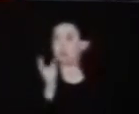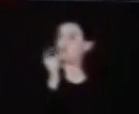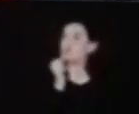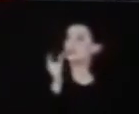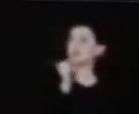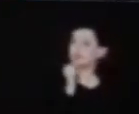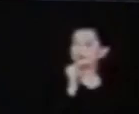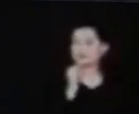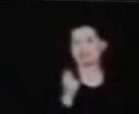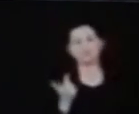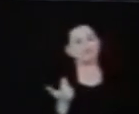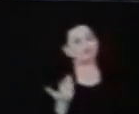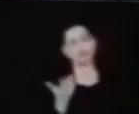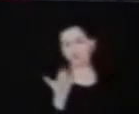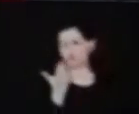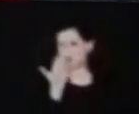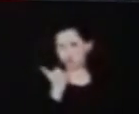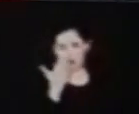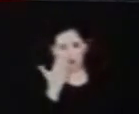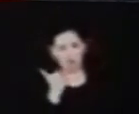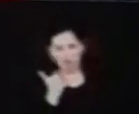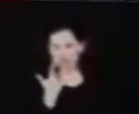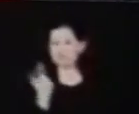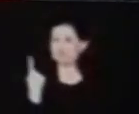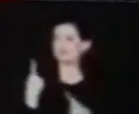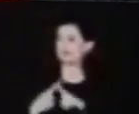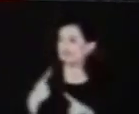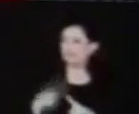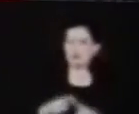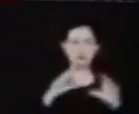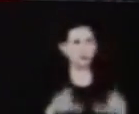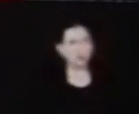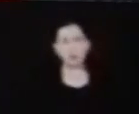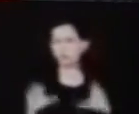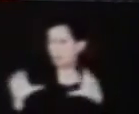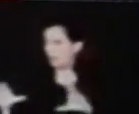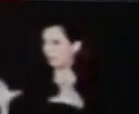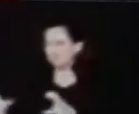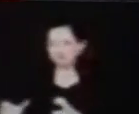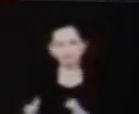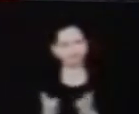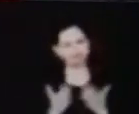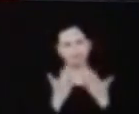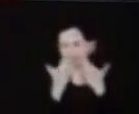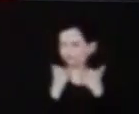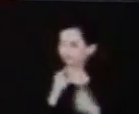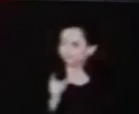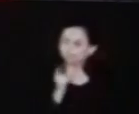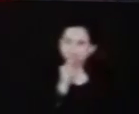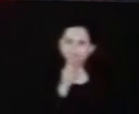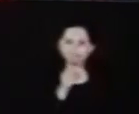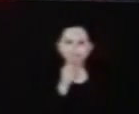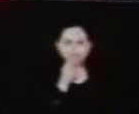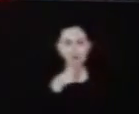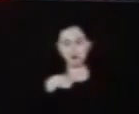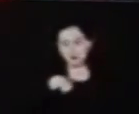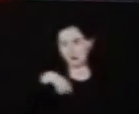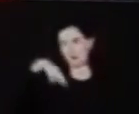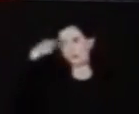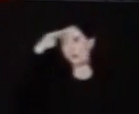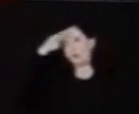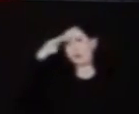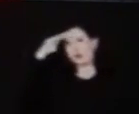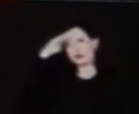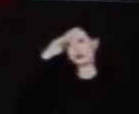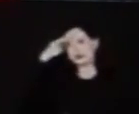policías para cuidar a los ciudadanos. Siempre he pensado que ante el